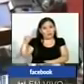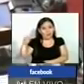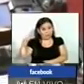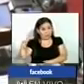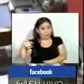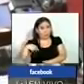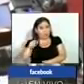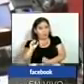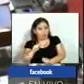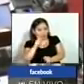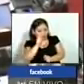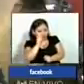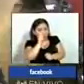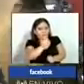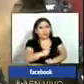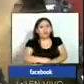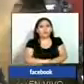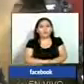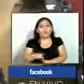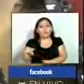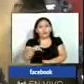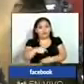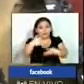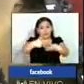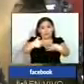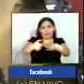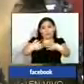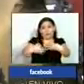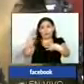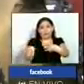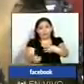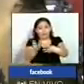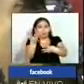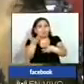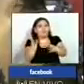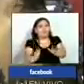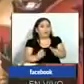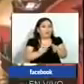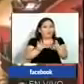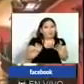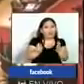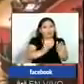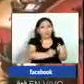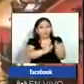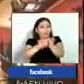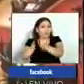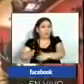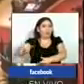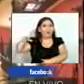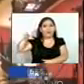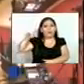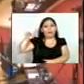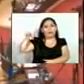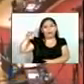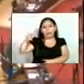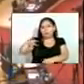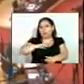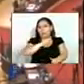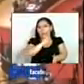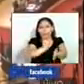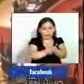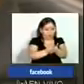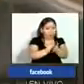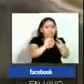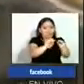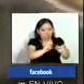Para recibir Las denuncias La nueva normativa Viene a sustituir La ley de equiparación De oportunidades La cual De acuerdo a los